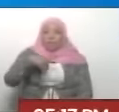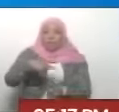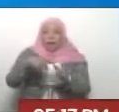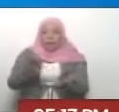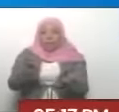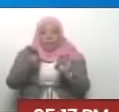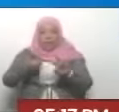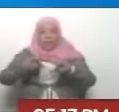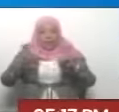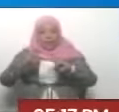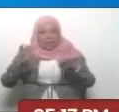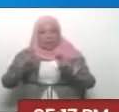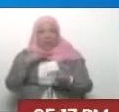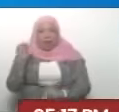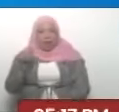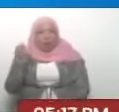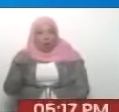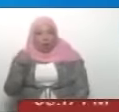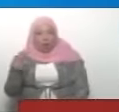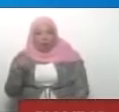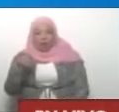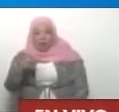siempre de mucha alegría, de mucha fe.